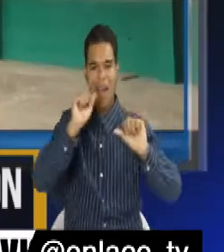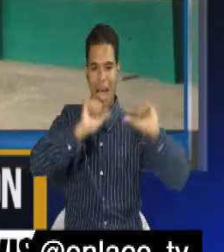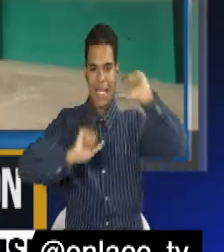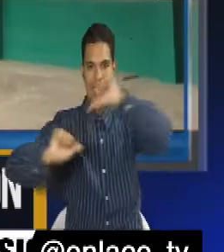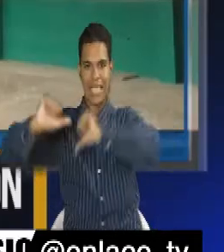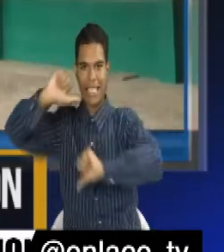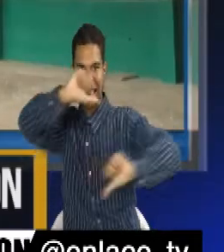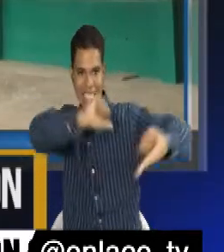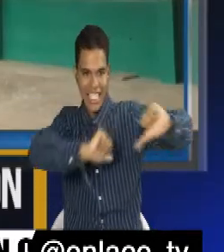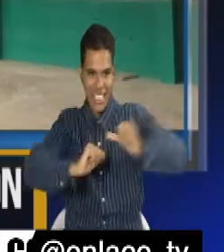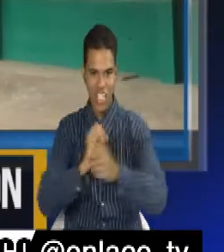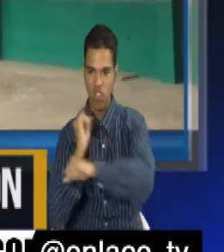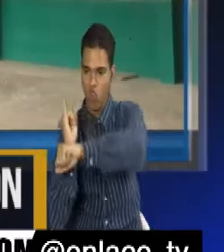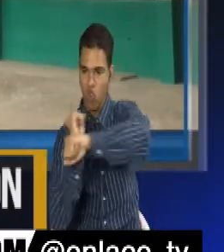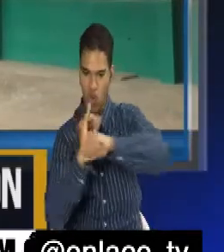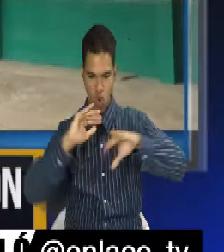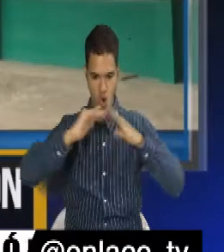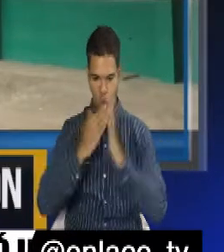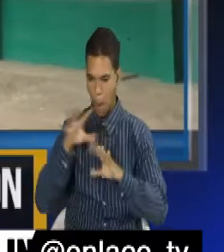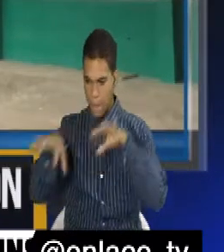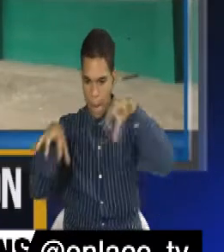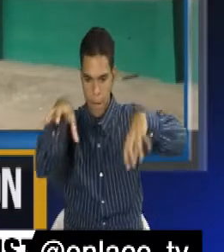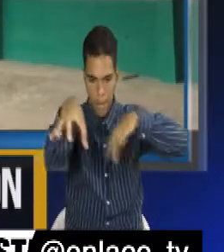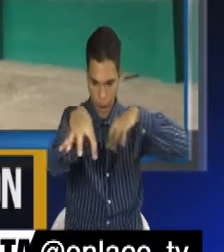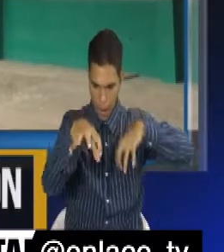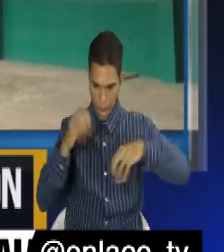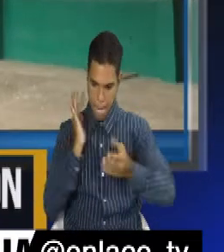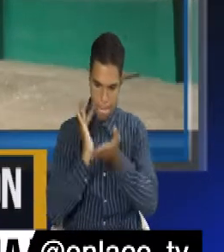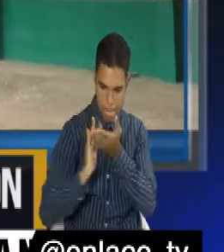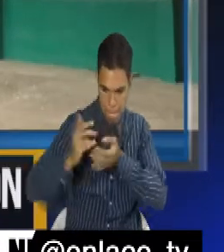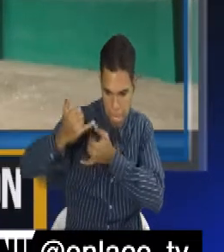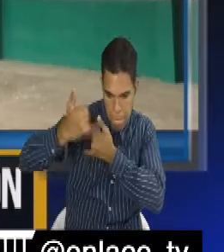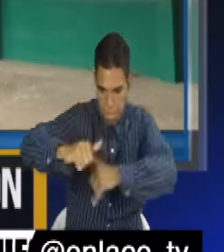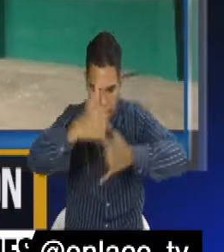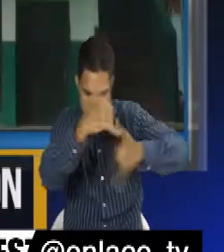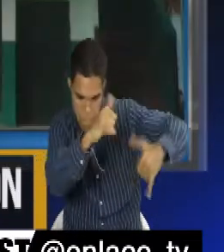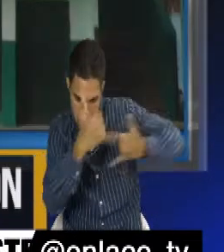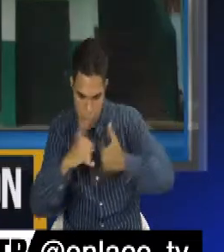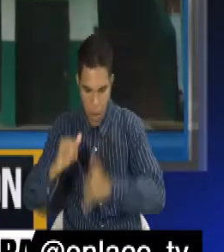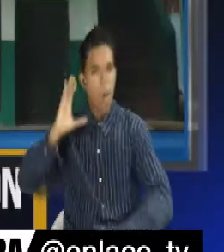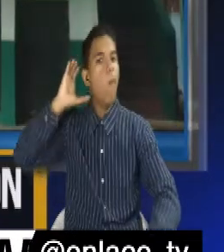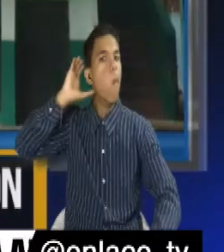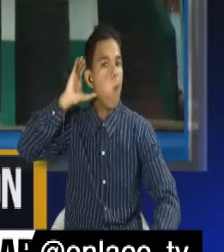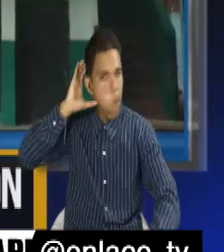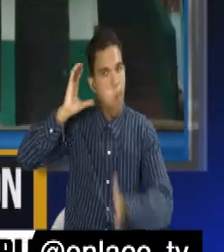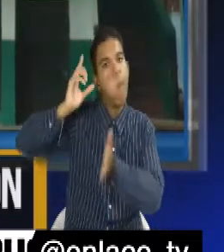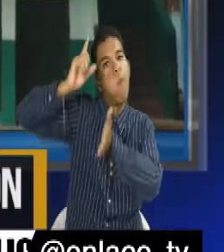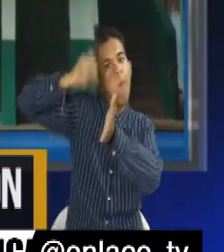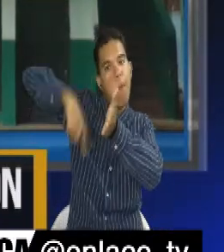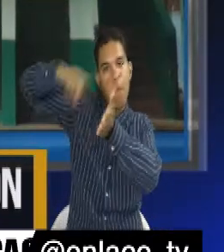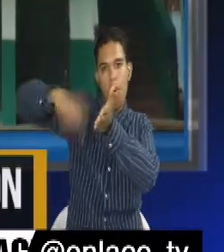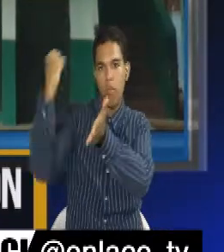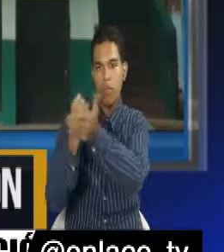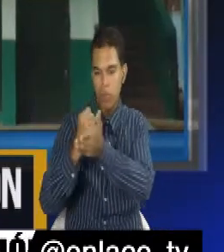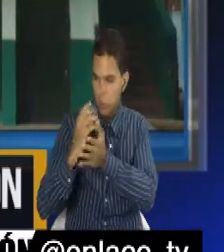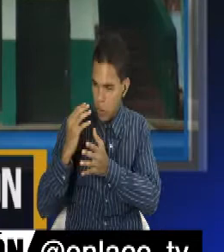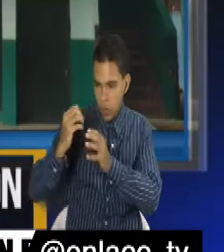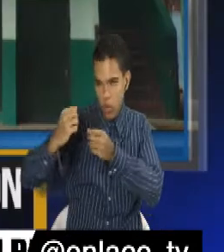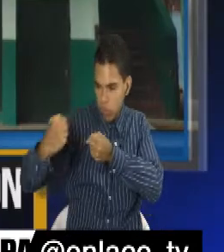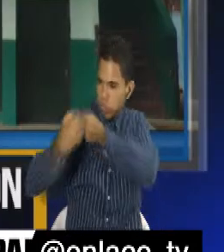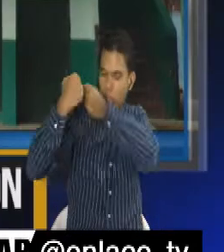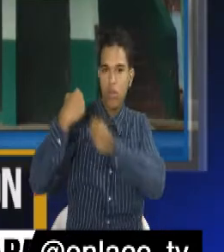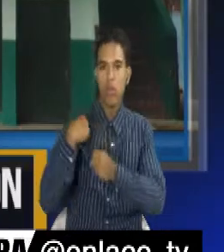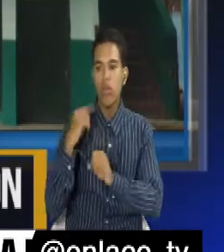recursos para las instituciones educativas para lo de aseo, que en estos momentos ya estamos sin contrato y que necesitamos